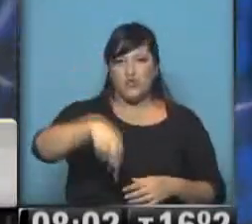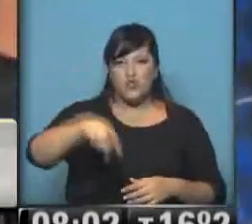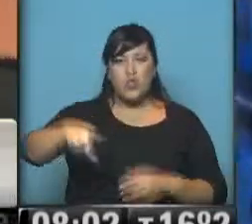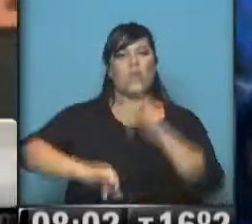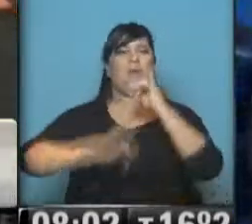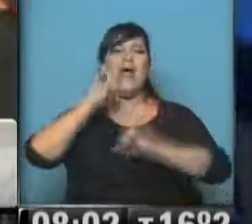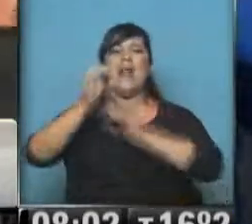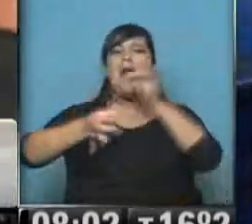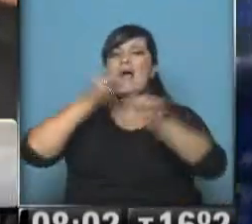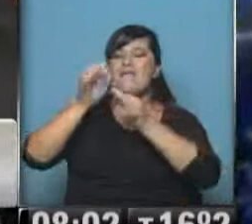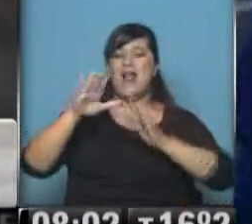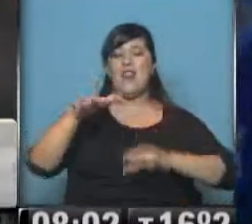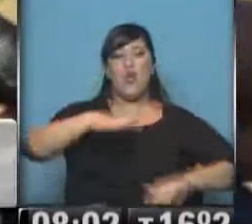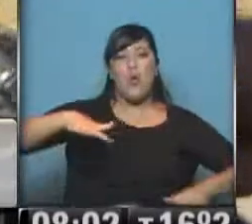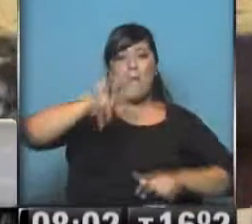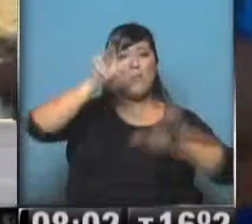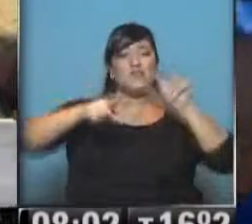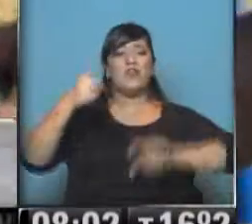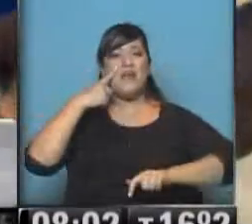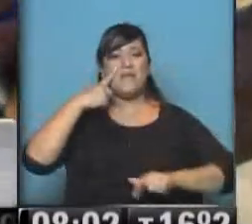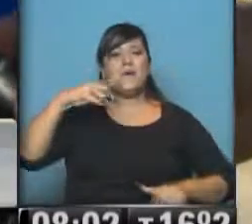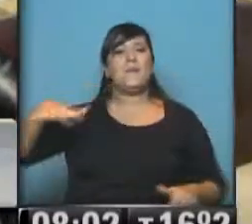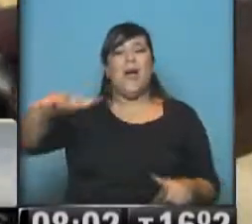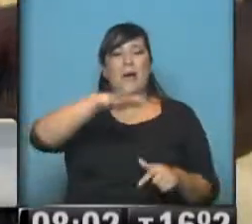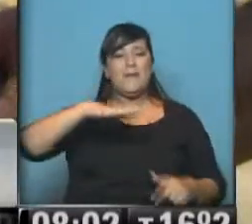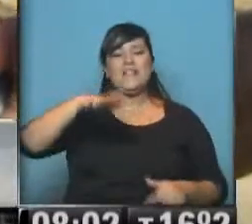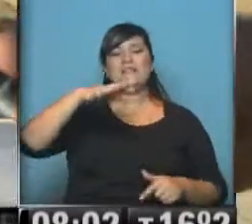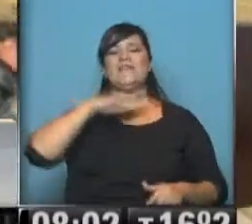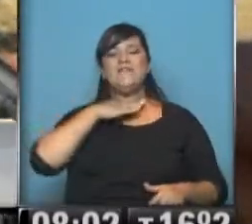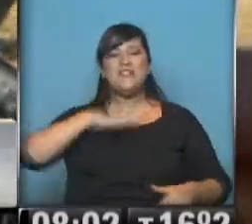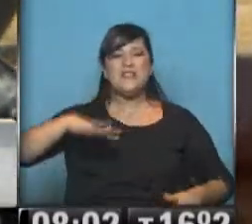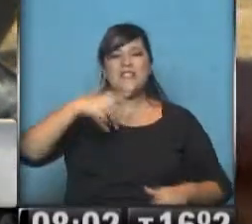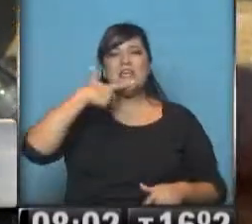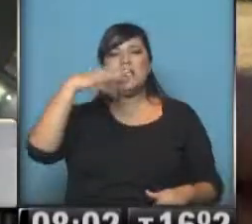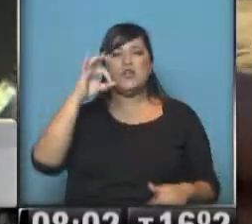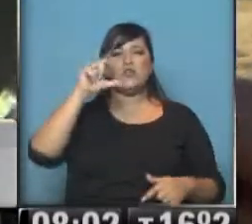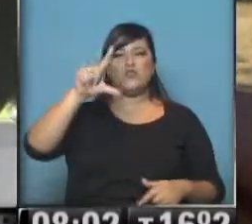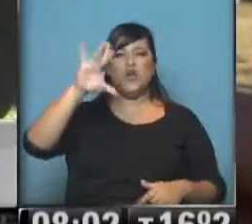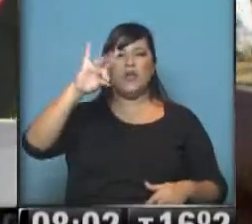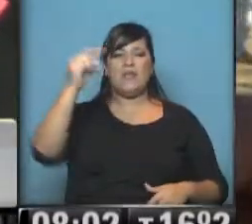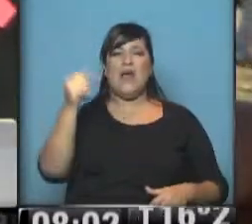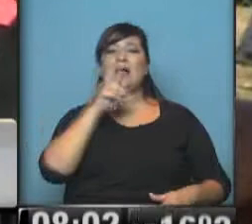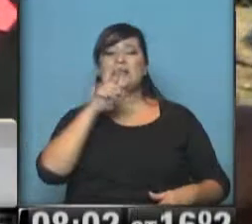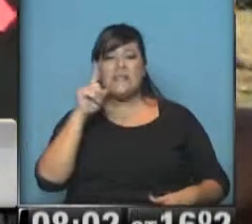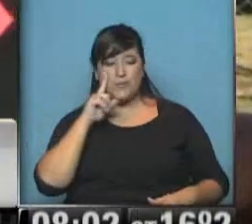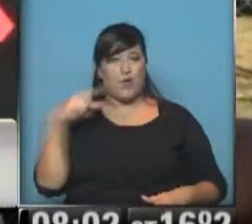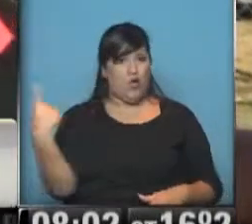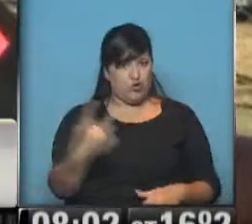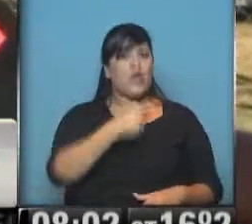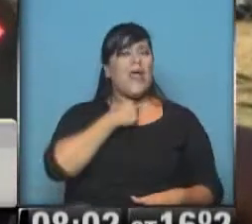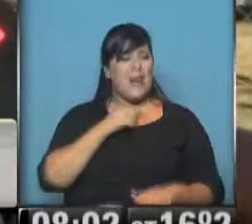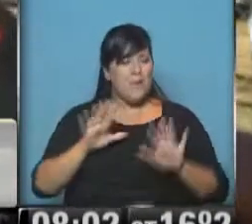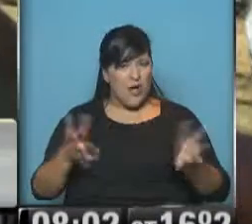con vecinos de villa soldati esto es lo que vamos a potenciar esto es lo que vamos a intensificar lo hemos hecho desde